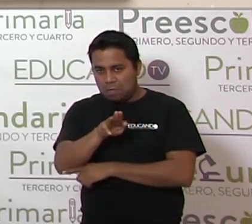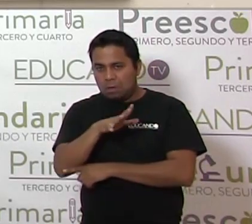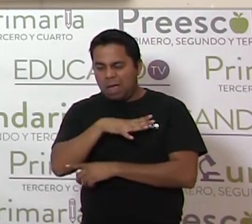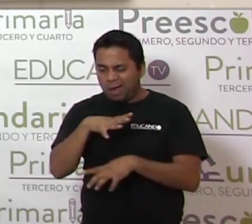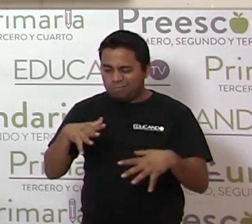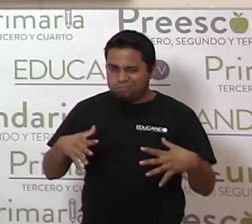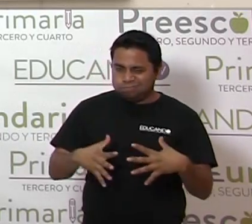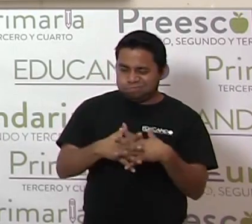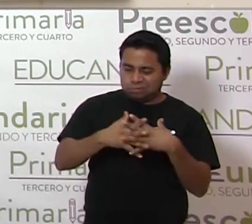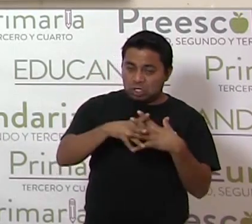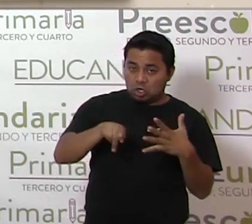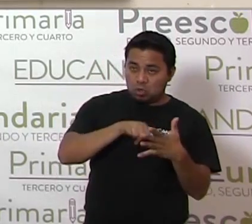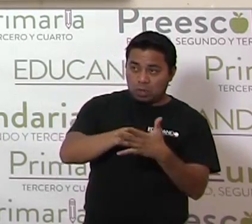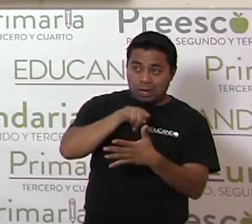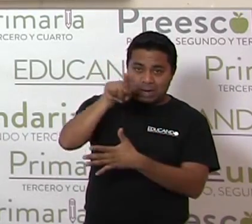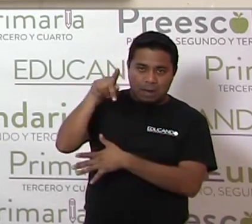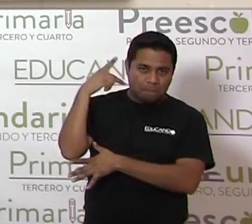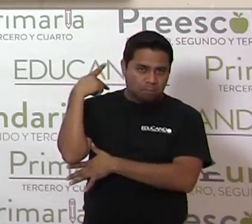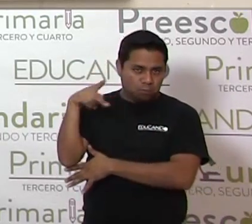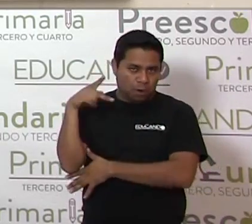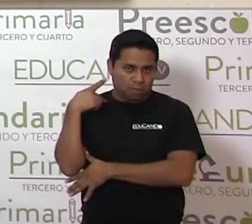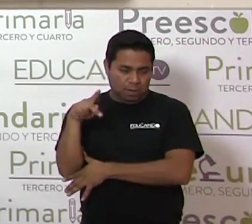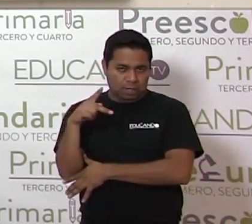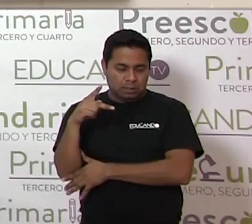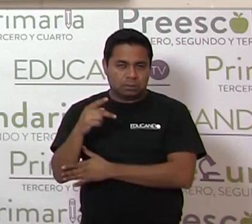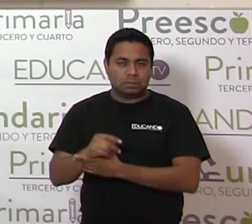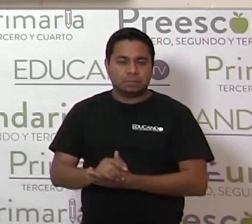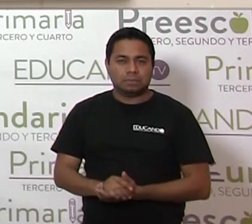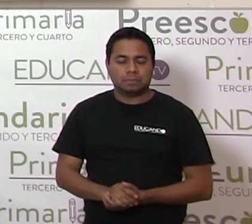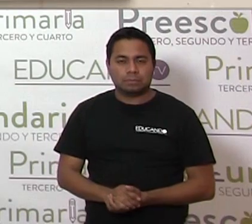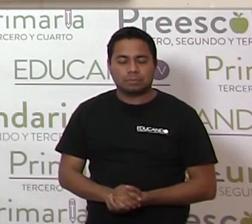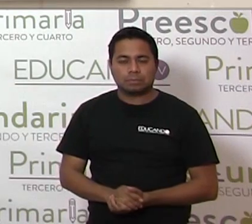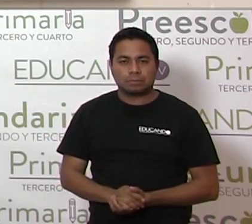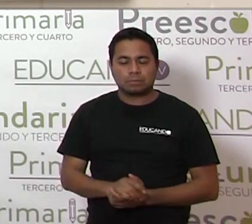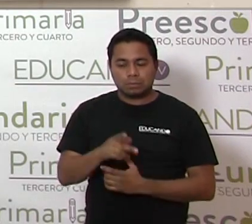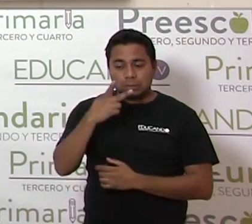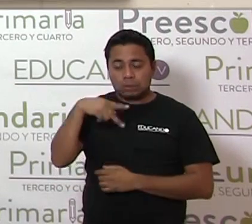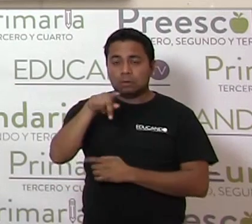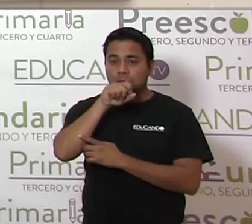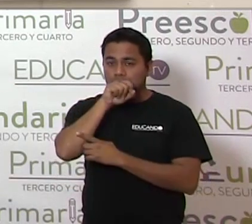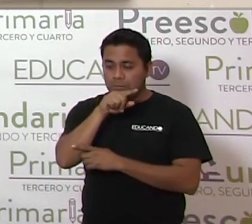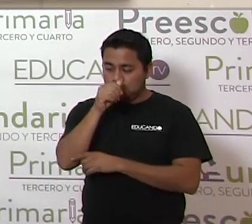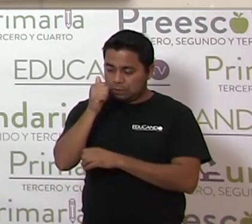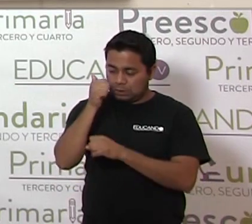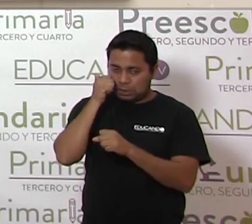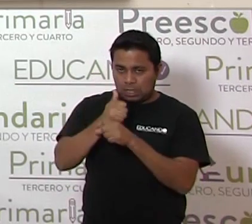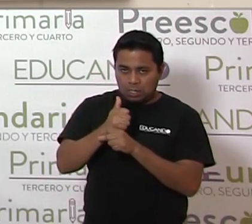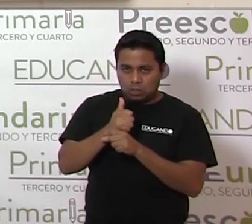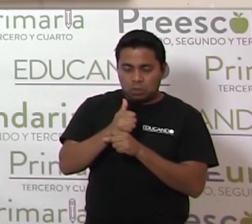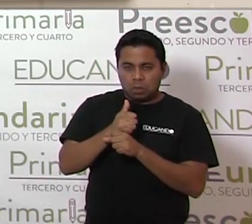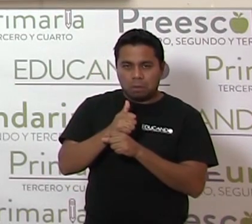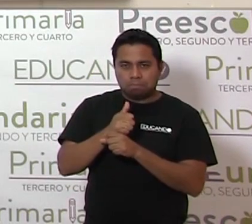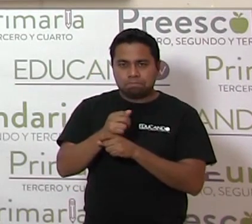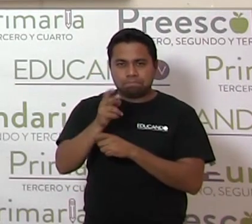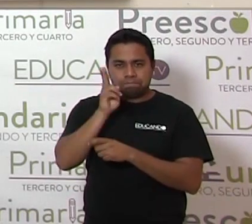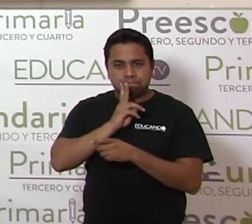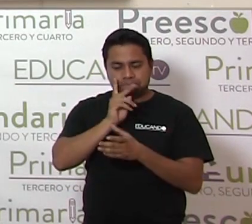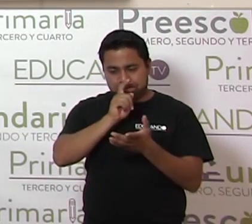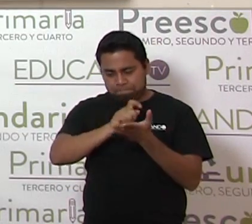en Puebla, pero también en el año de vamos a anotarlo